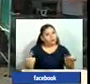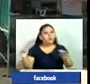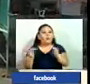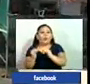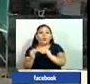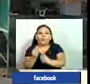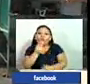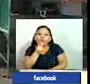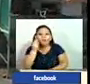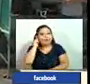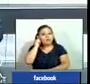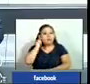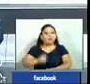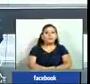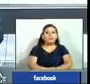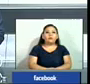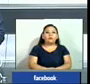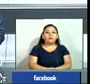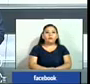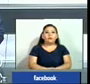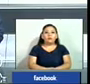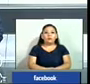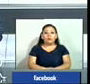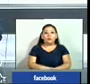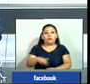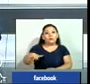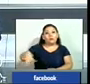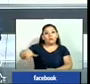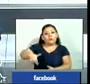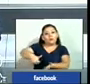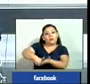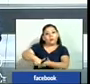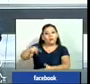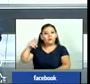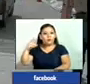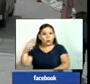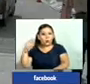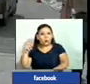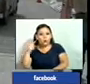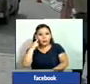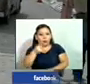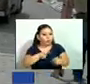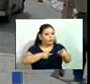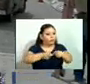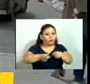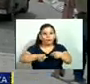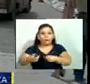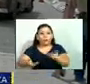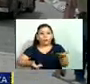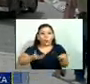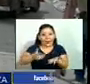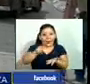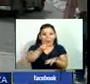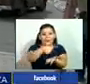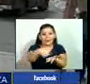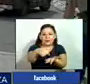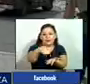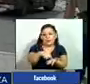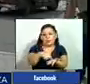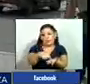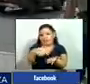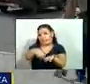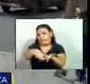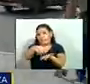mayores de edad, ¿verdad? Y en la alcaldía de Santa Tecla se continúan regulando las ventas en el mercado central y todo el